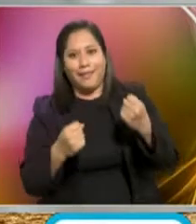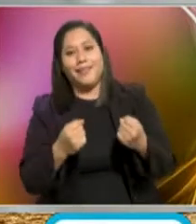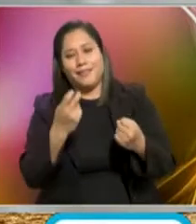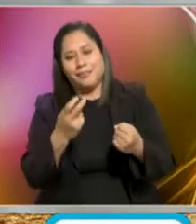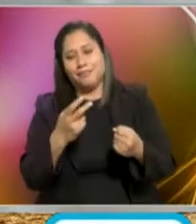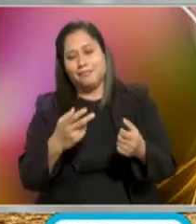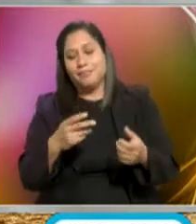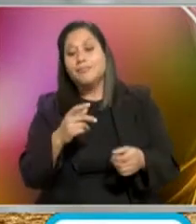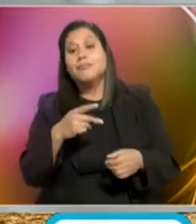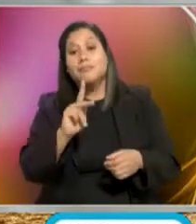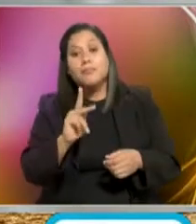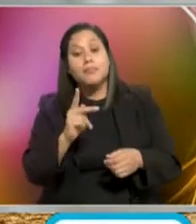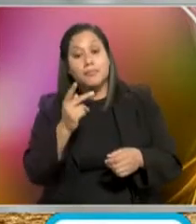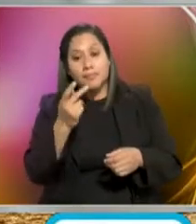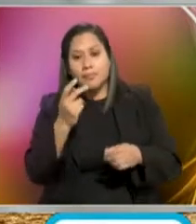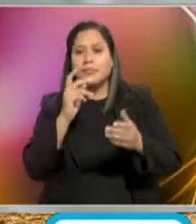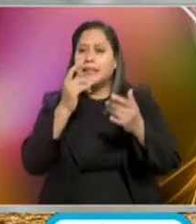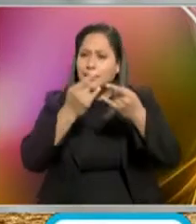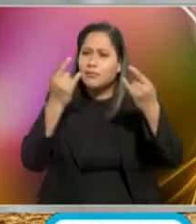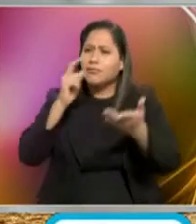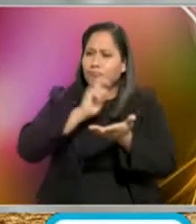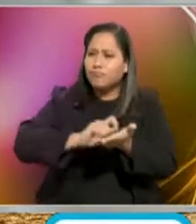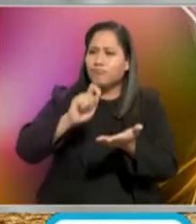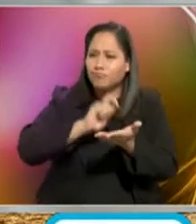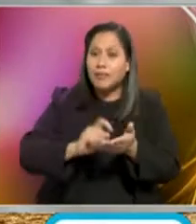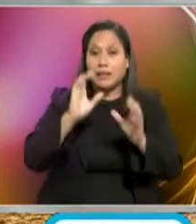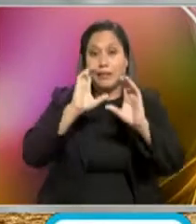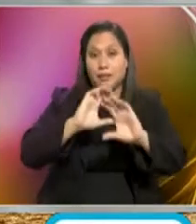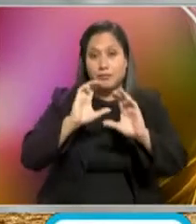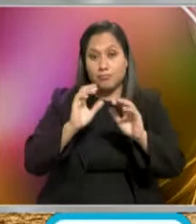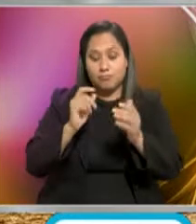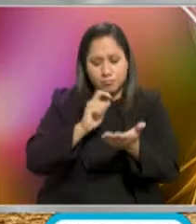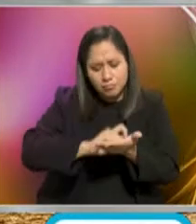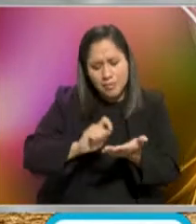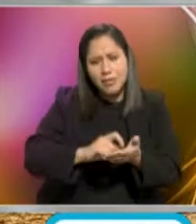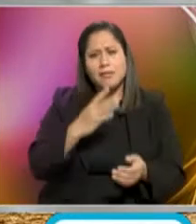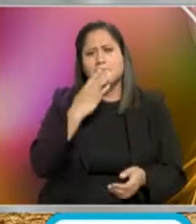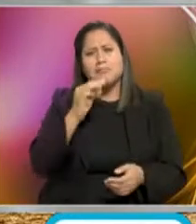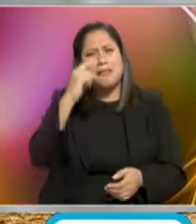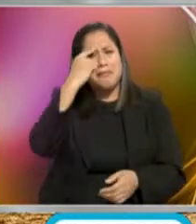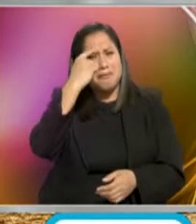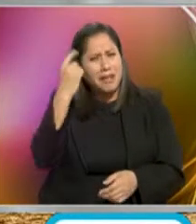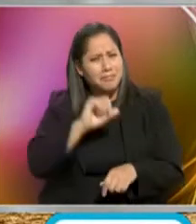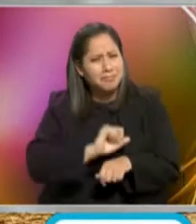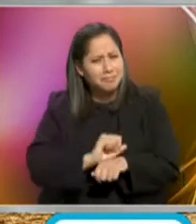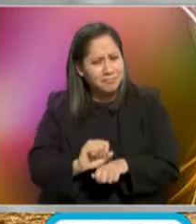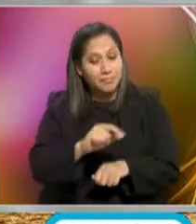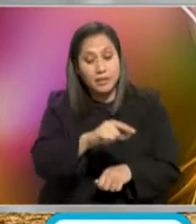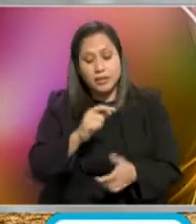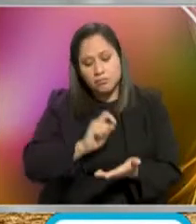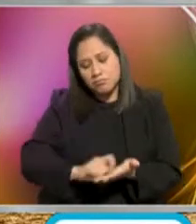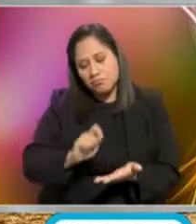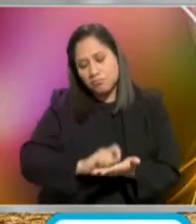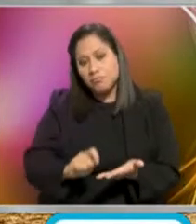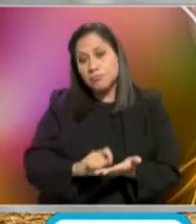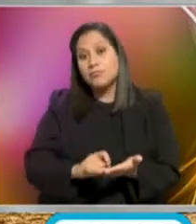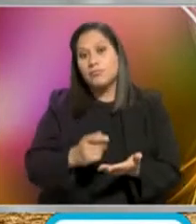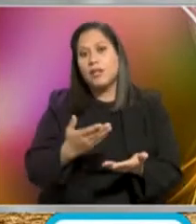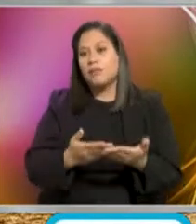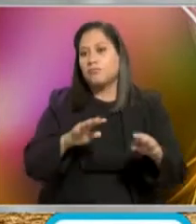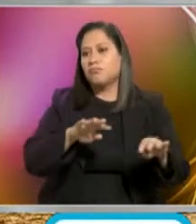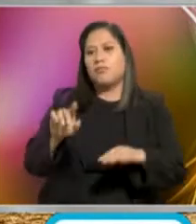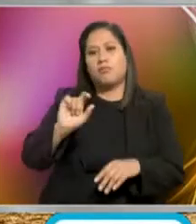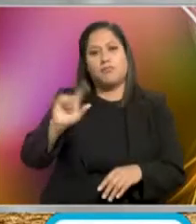claro. ponchada. Y entonces ese tipo de anécdotas, de composiciones tan fáciles que se le hacían a José Alfredo y que lo convirtió en una de las figuras